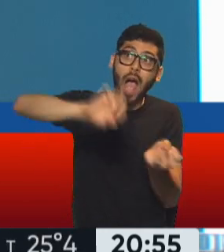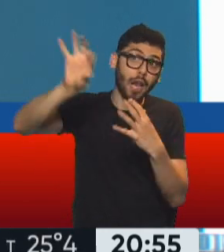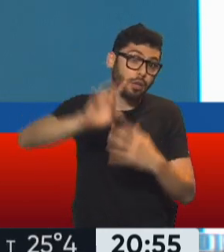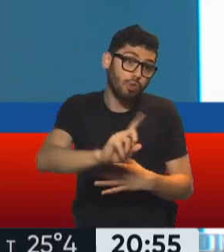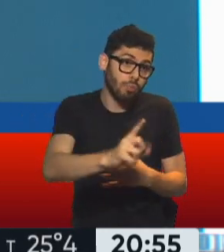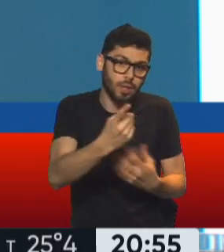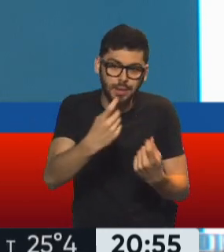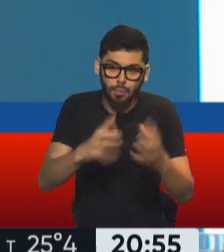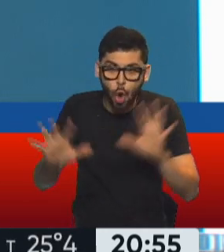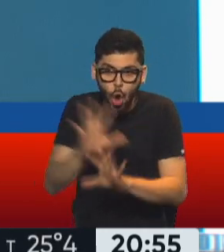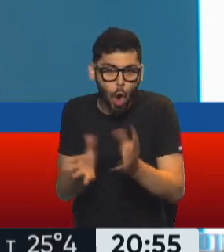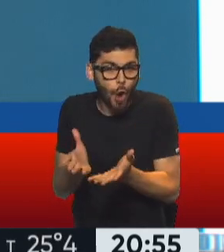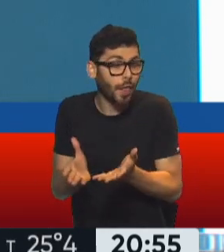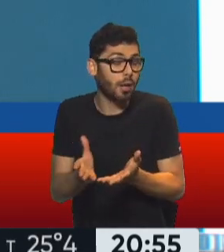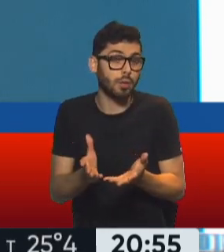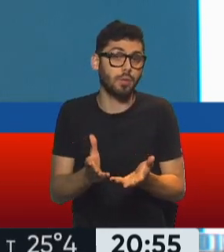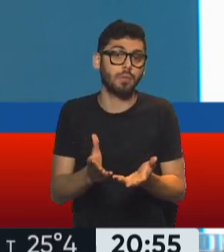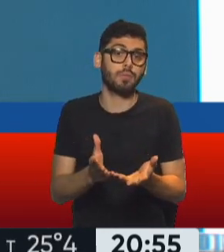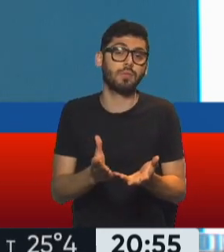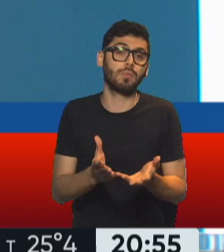la producción y el consumo. Bueno,